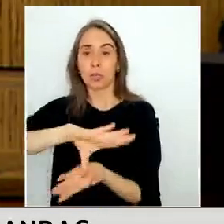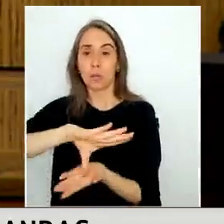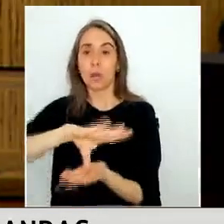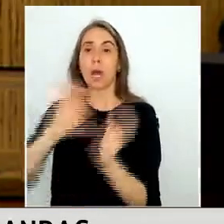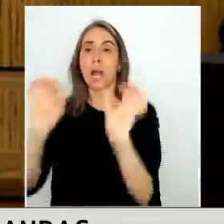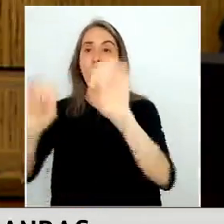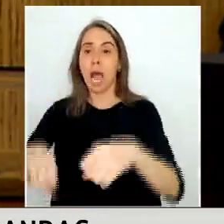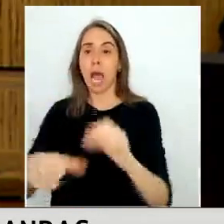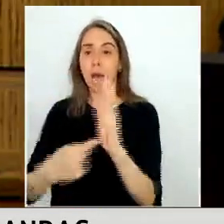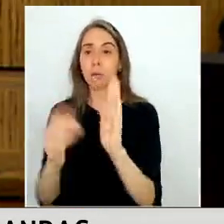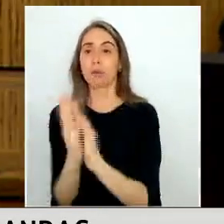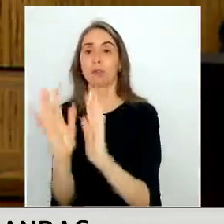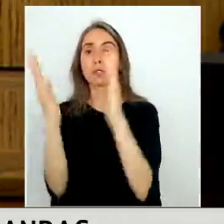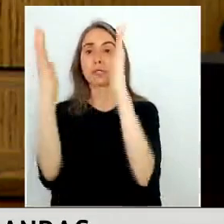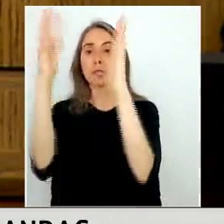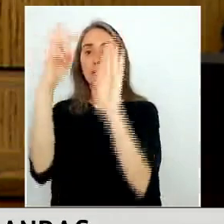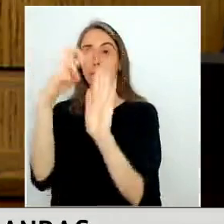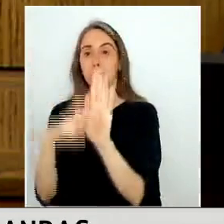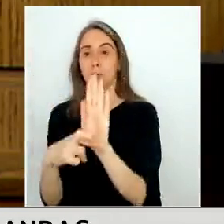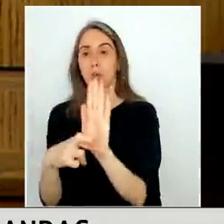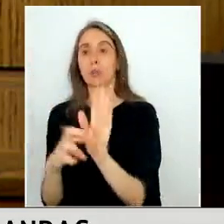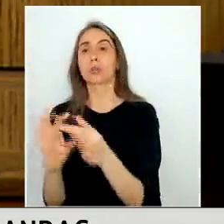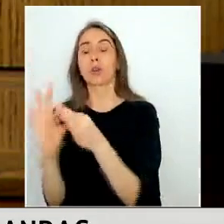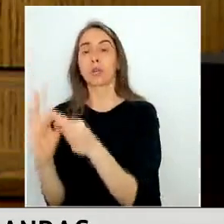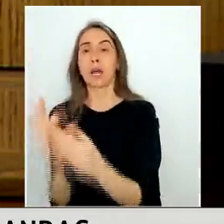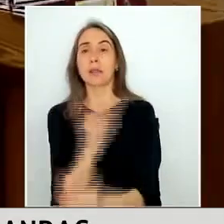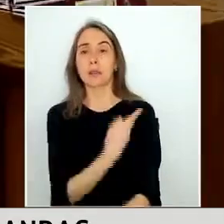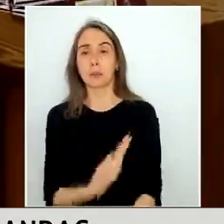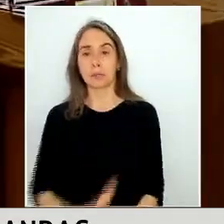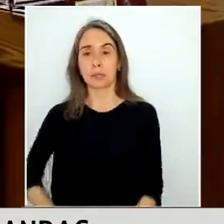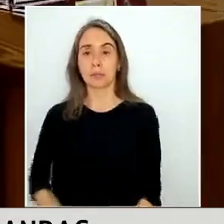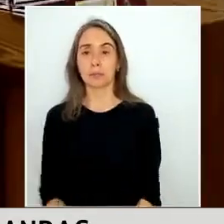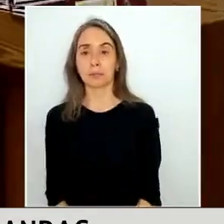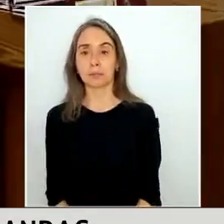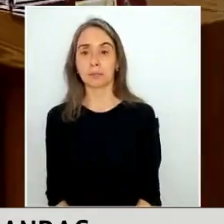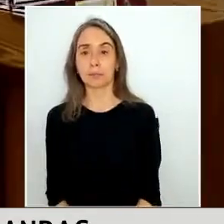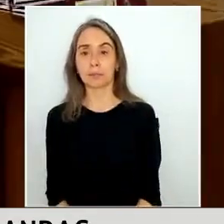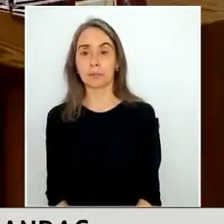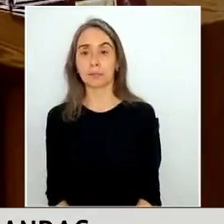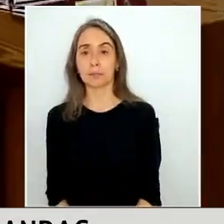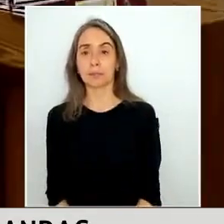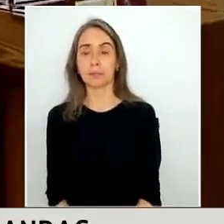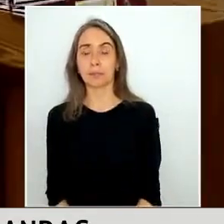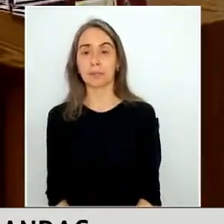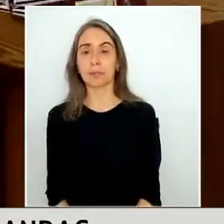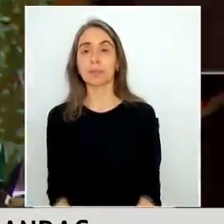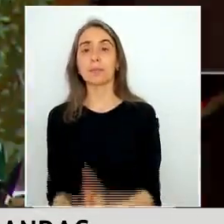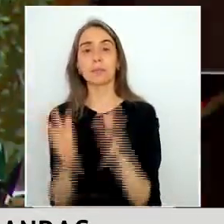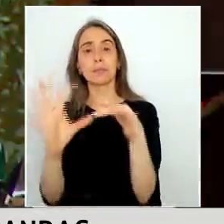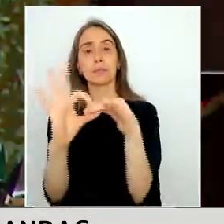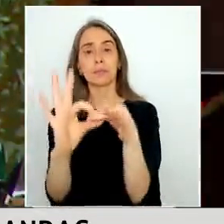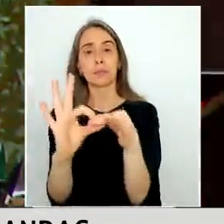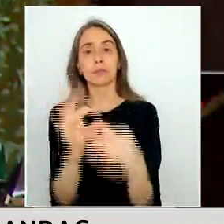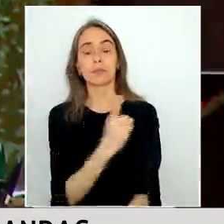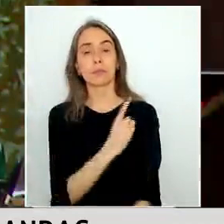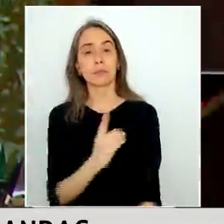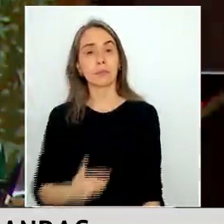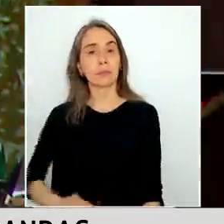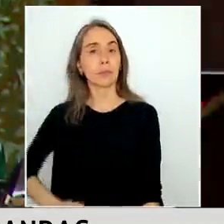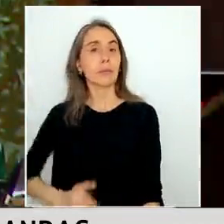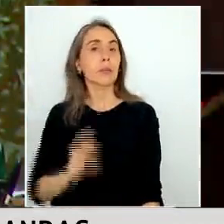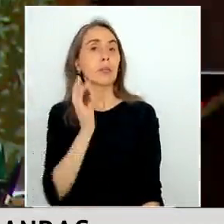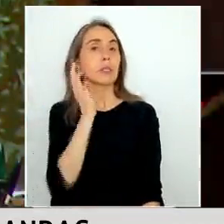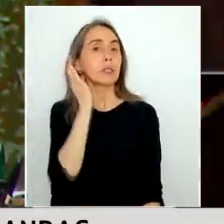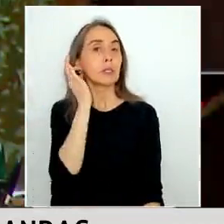celebro este proyecto Gracias presidenta Muchas gracias diputada